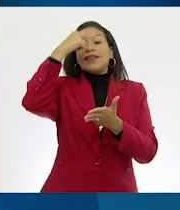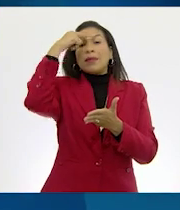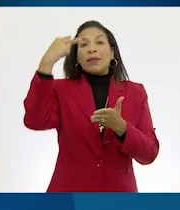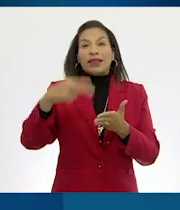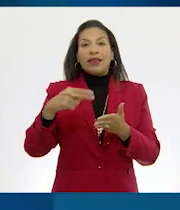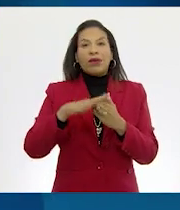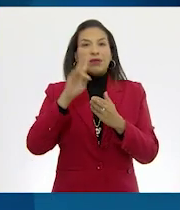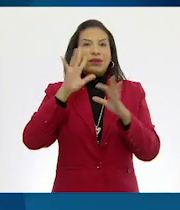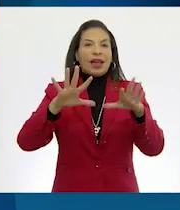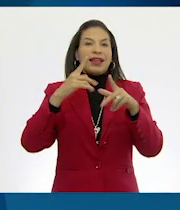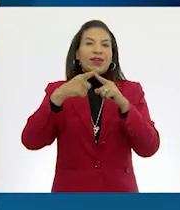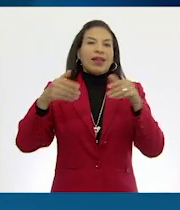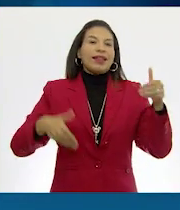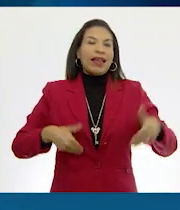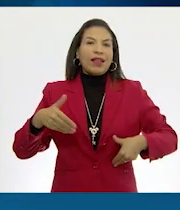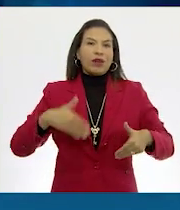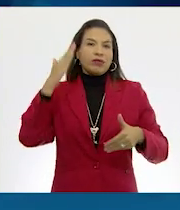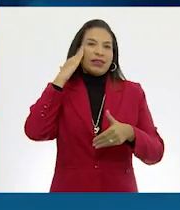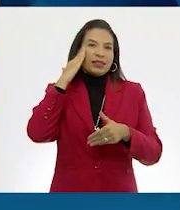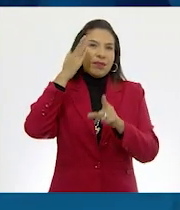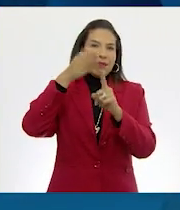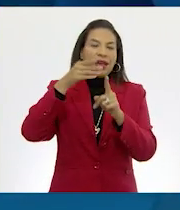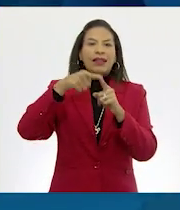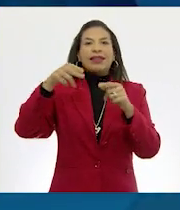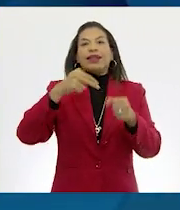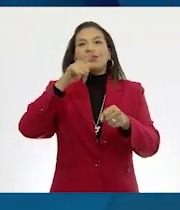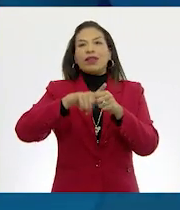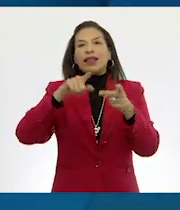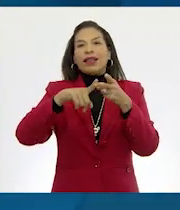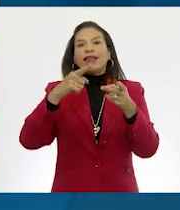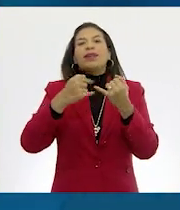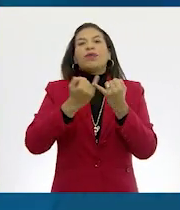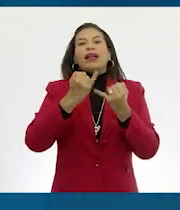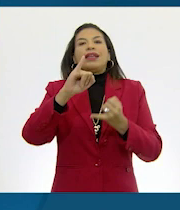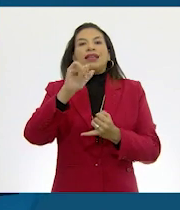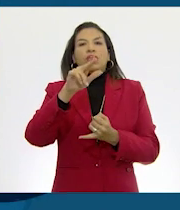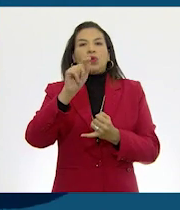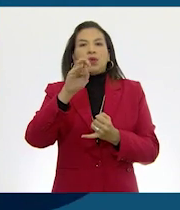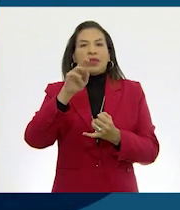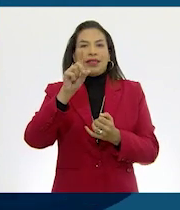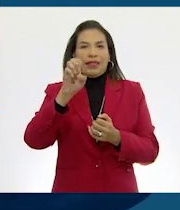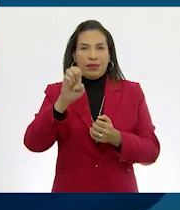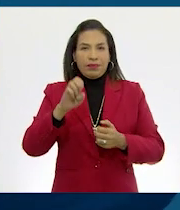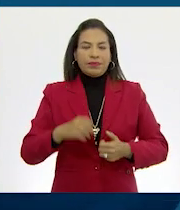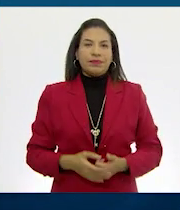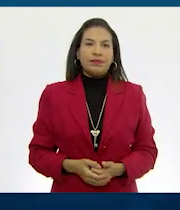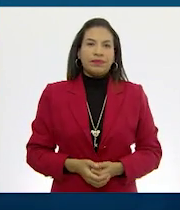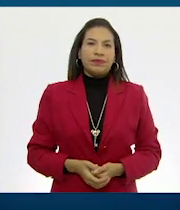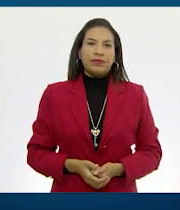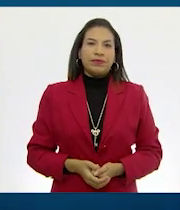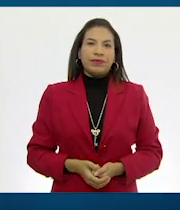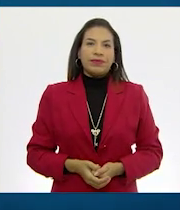México destacaron los teatros Principal, Nacional e Iturbide.